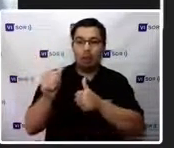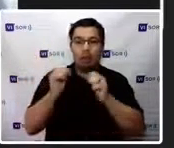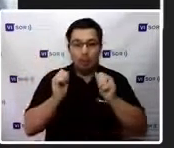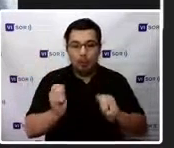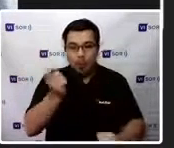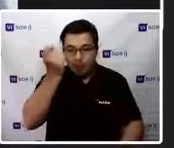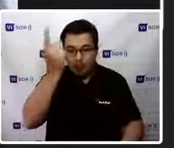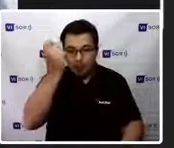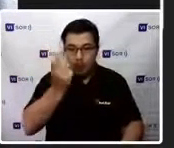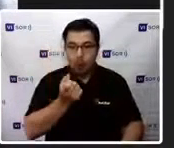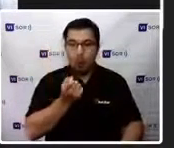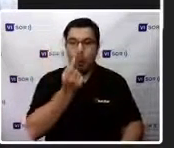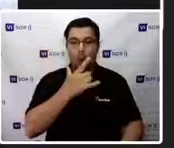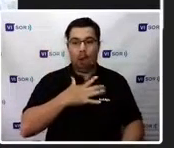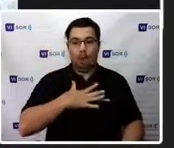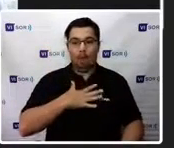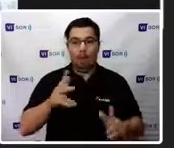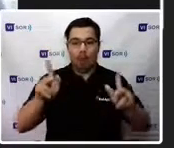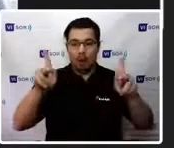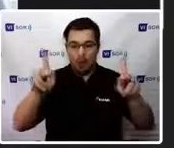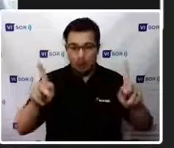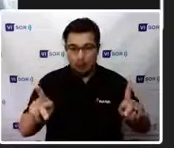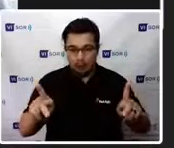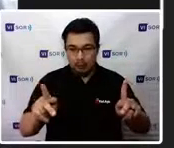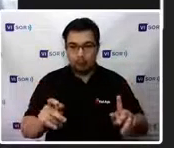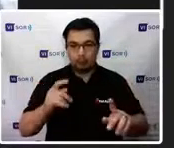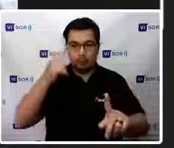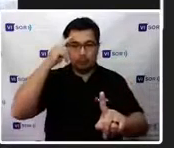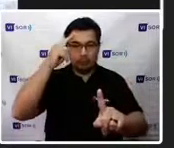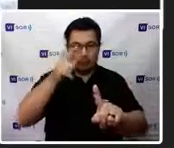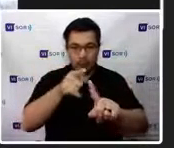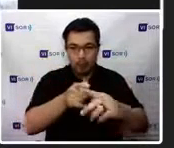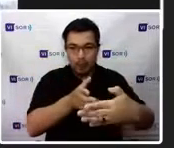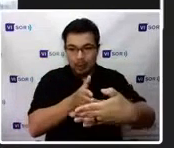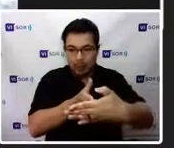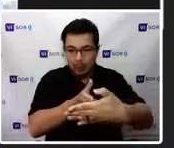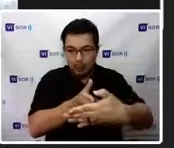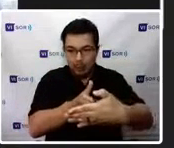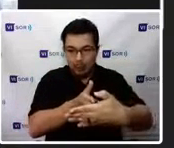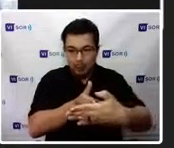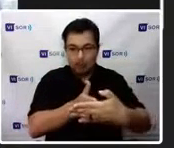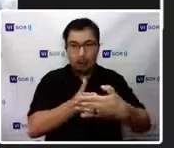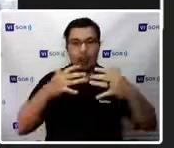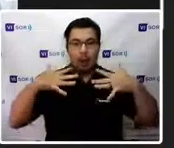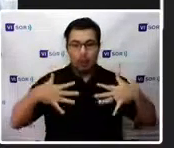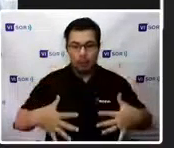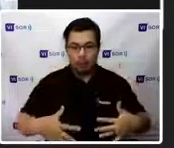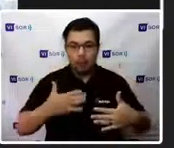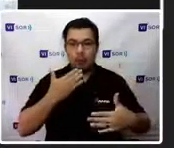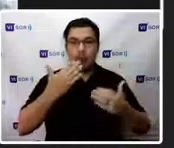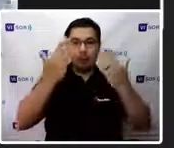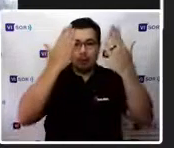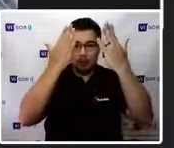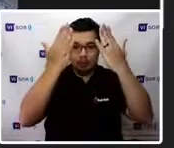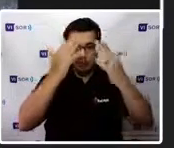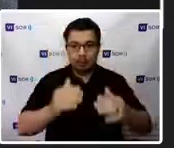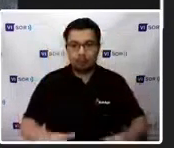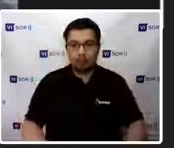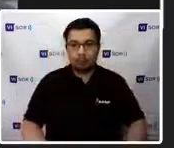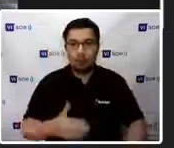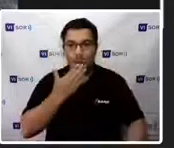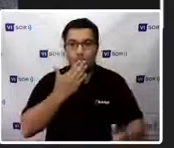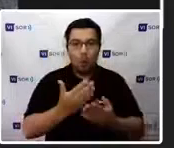no solamente físicos, sino que también mentales. Y tenemos que entender también que muchos de los turistas, ¿no es cierto? Nuestros turistas que vienen a Chile buscan eso, ¿no es